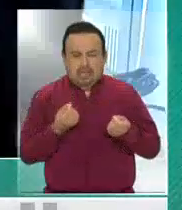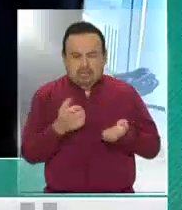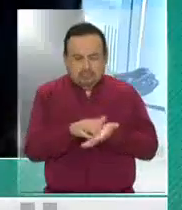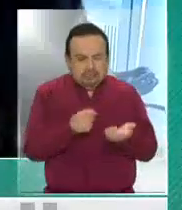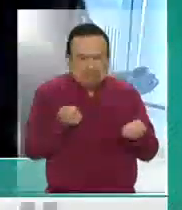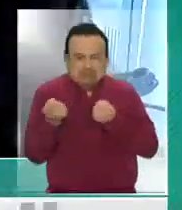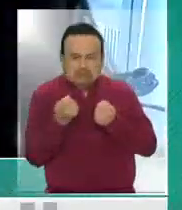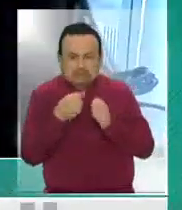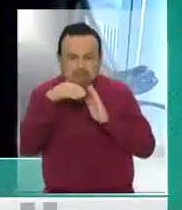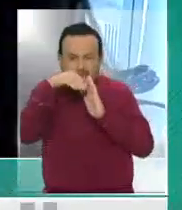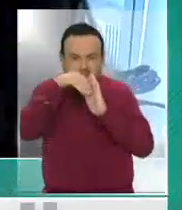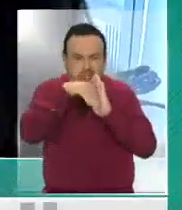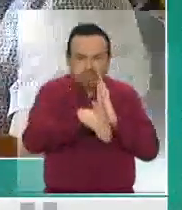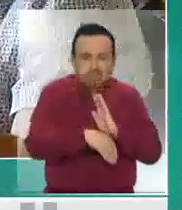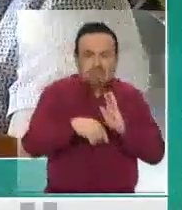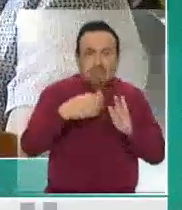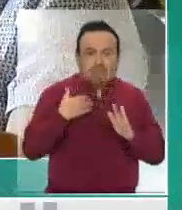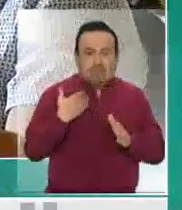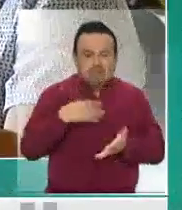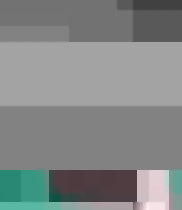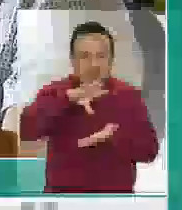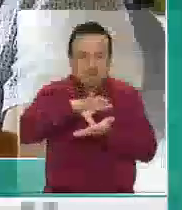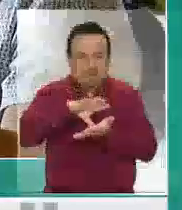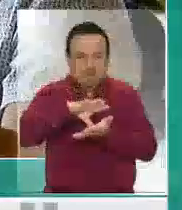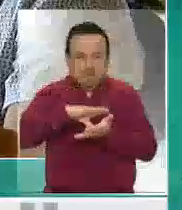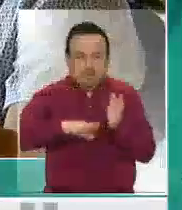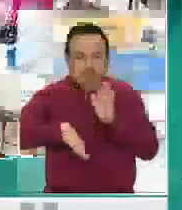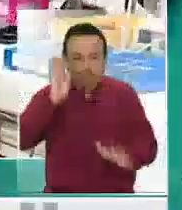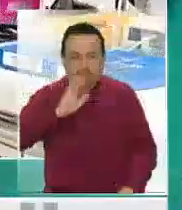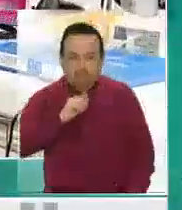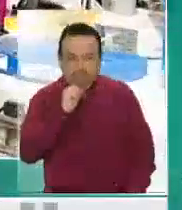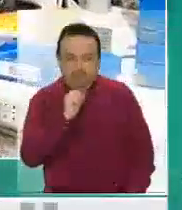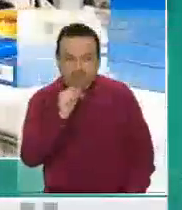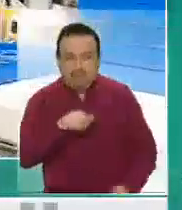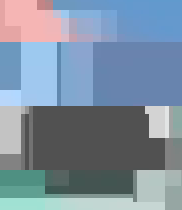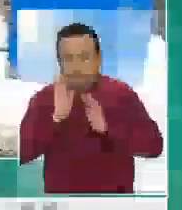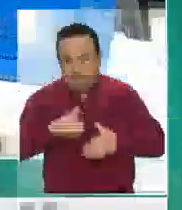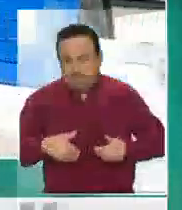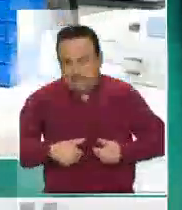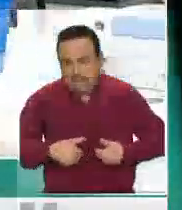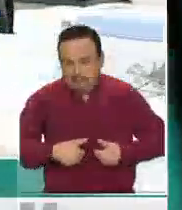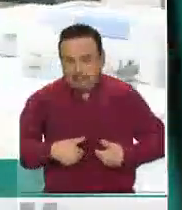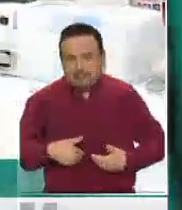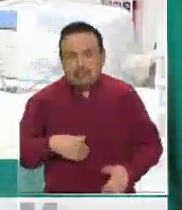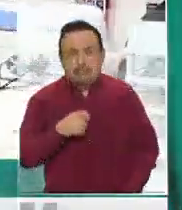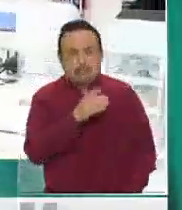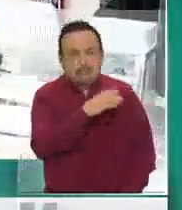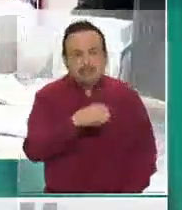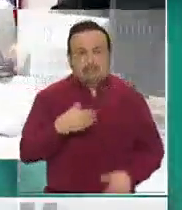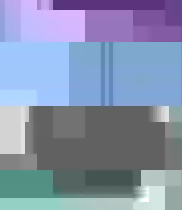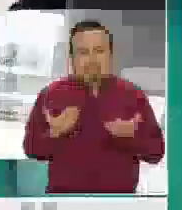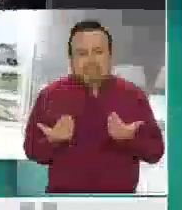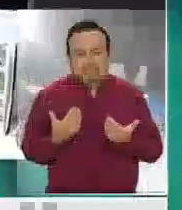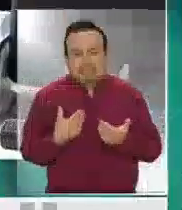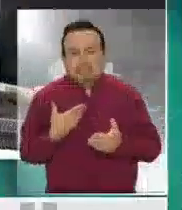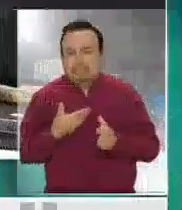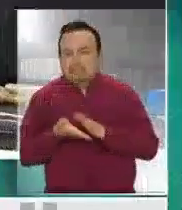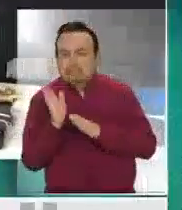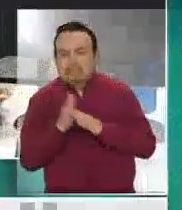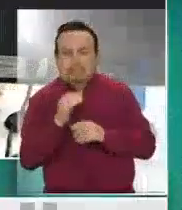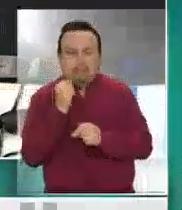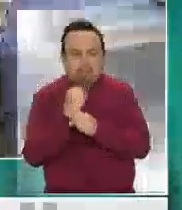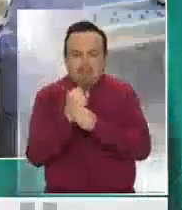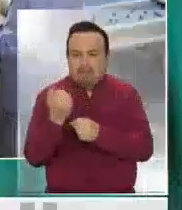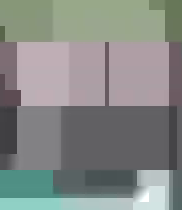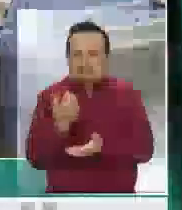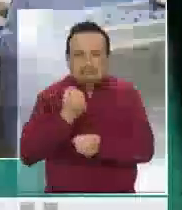lo que vamos a tener efectivamente en nuestro país es más pobreza y más hambre, por ejemplo, de personas que necesitan salir a buscar su